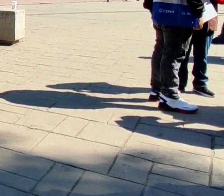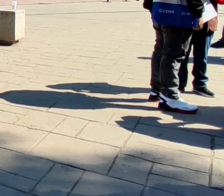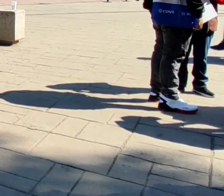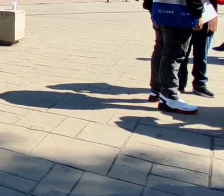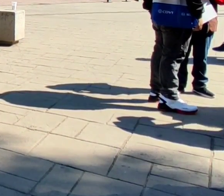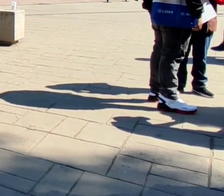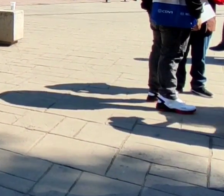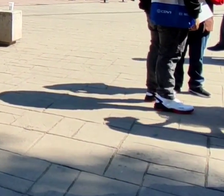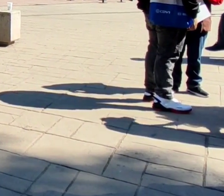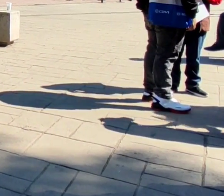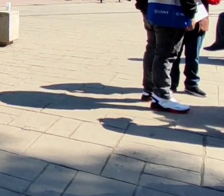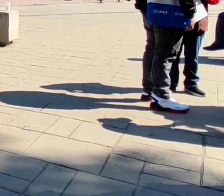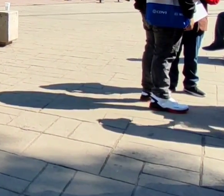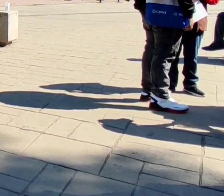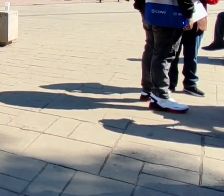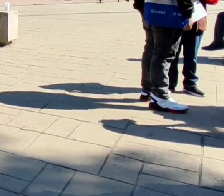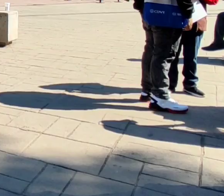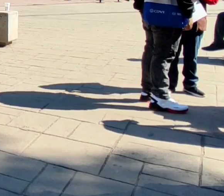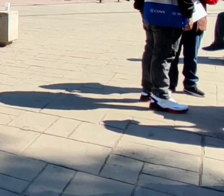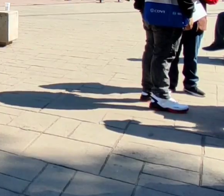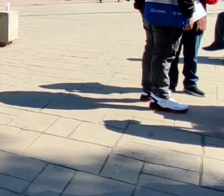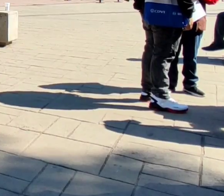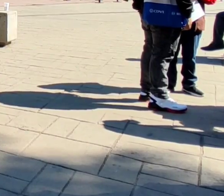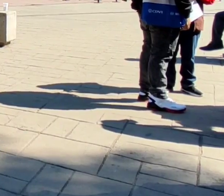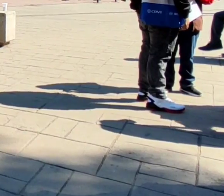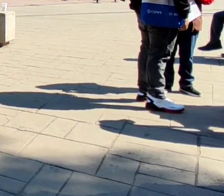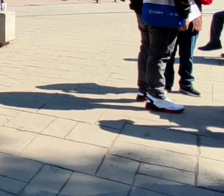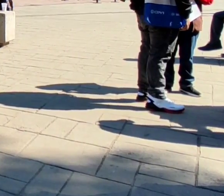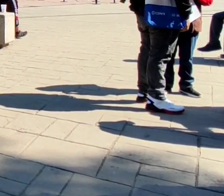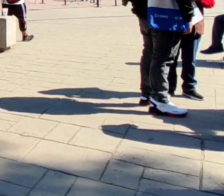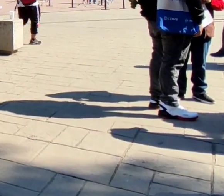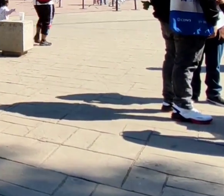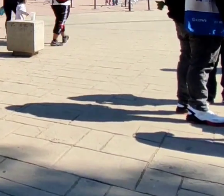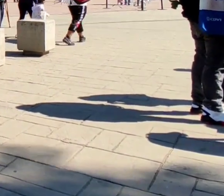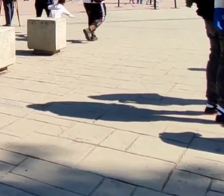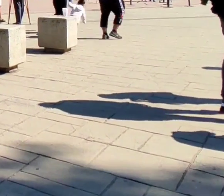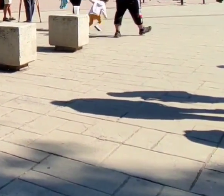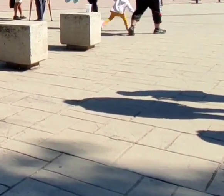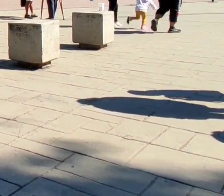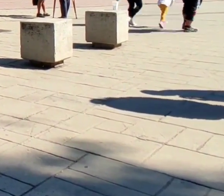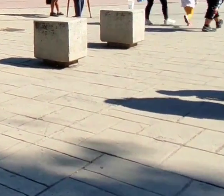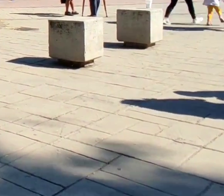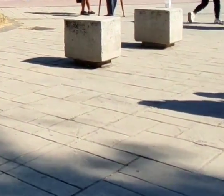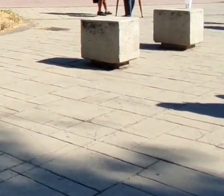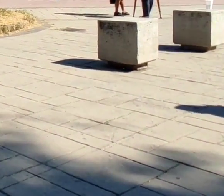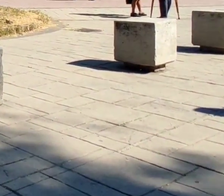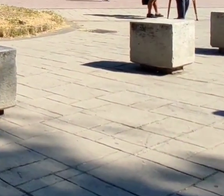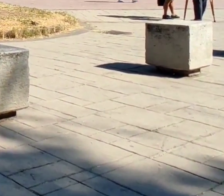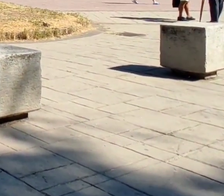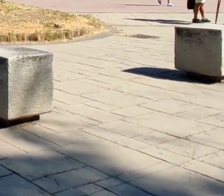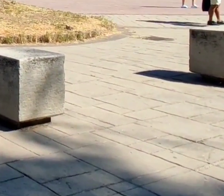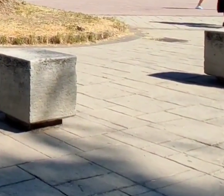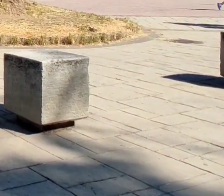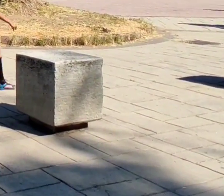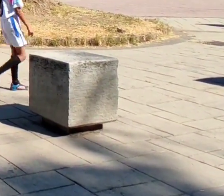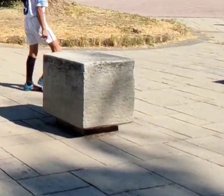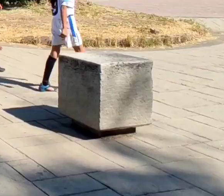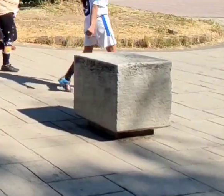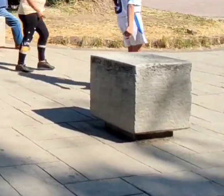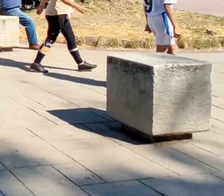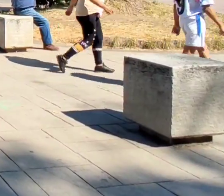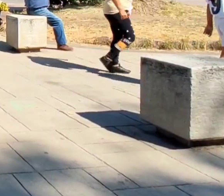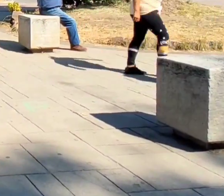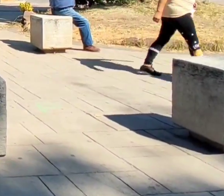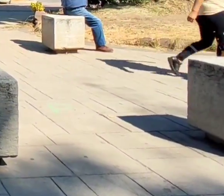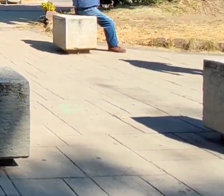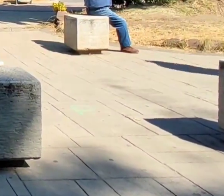dijo la subsecretaria Ariadna Montiel, donde está informando que solo los retroactivos se estarán